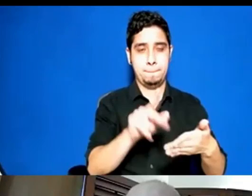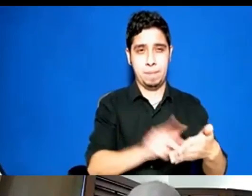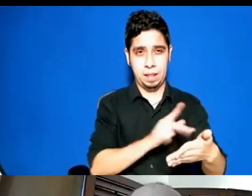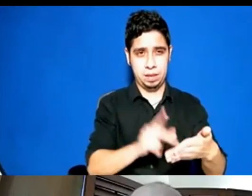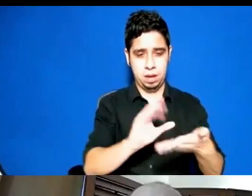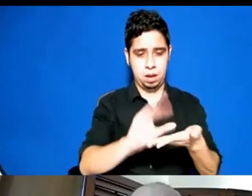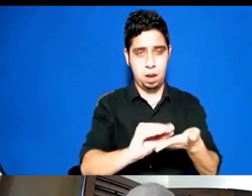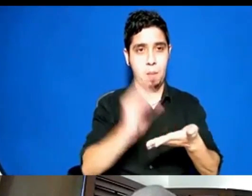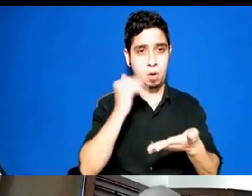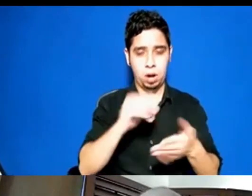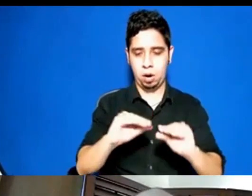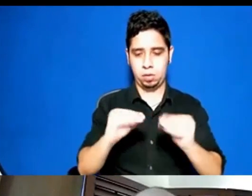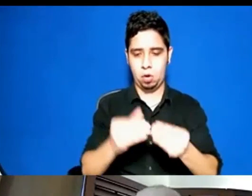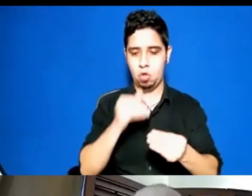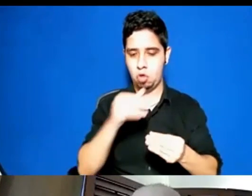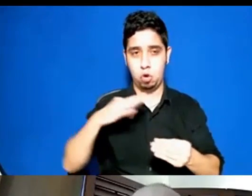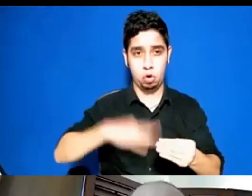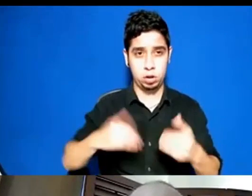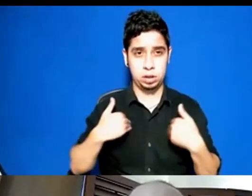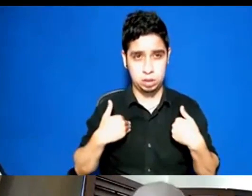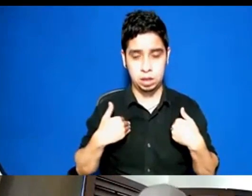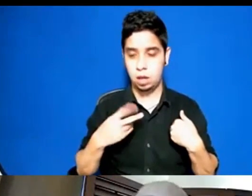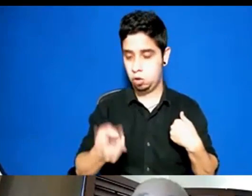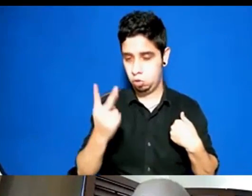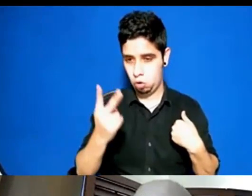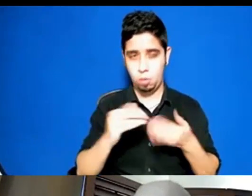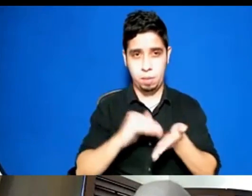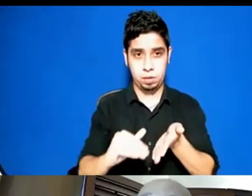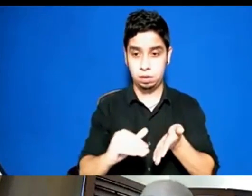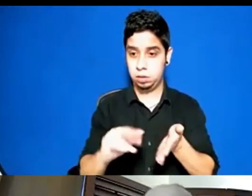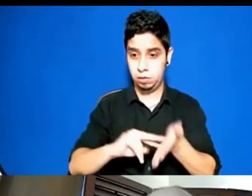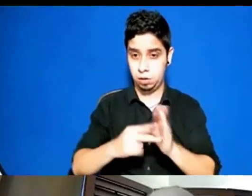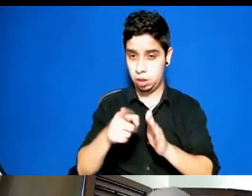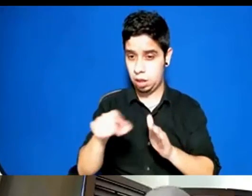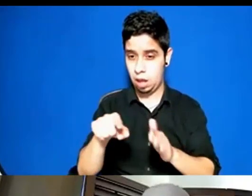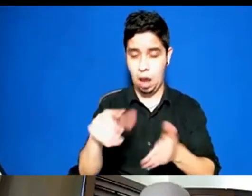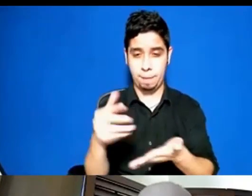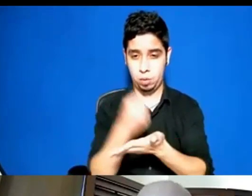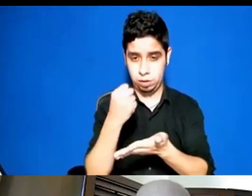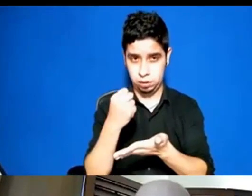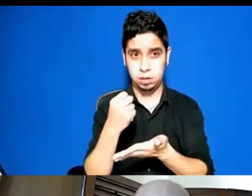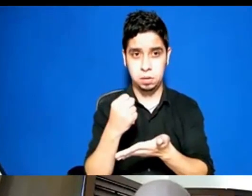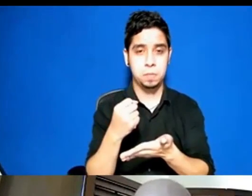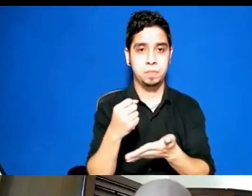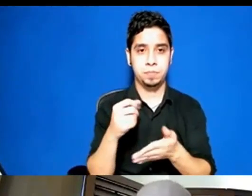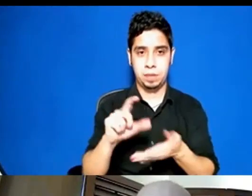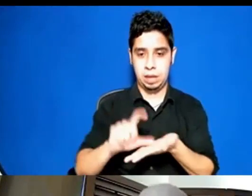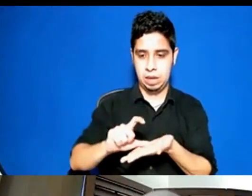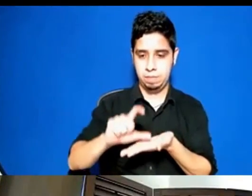de lucro y tiene las dos exenciones. Así que aproveche, ¿verdad? Invierta en usted